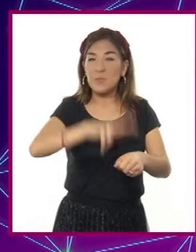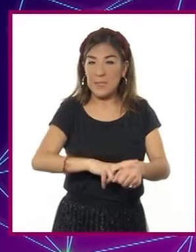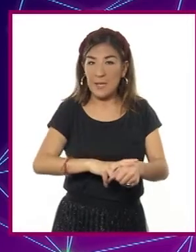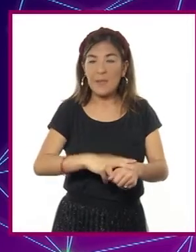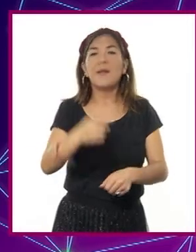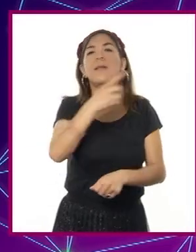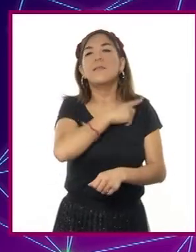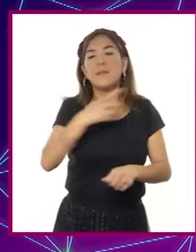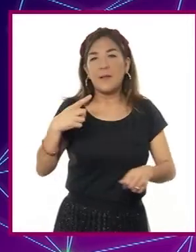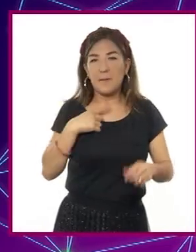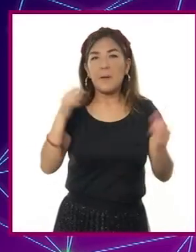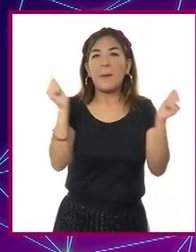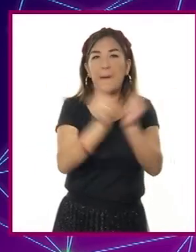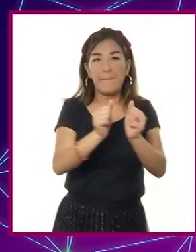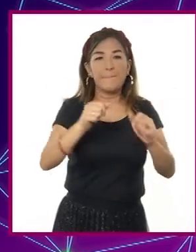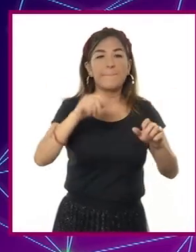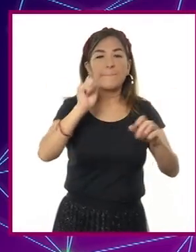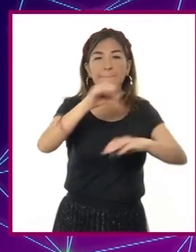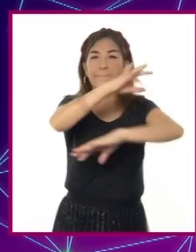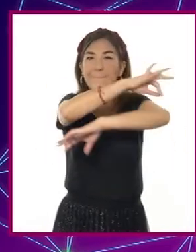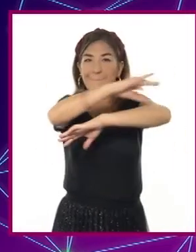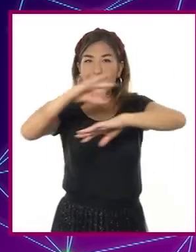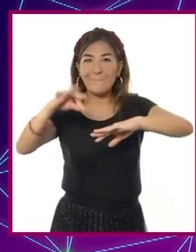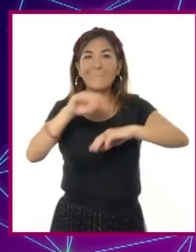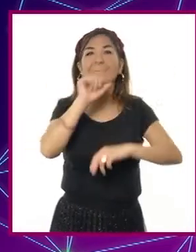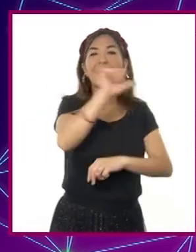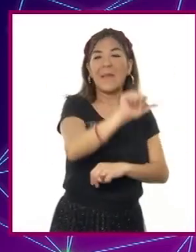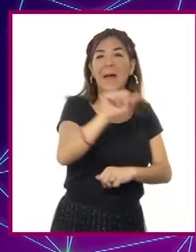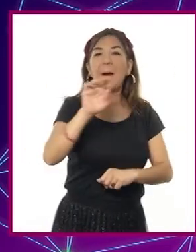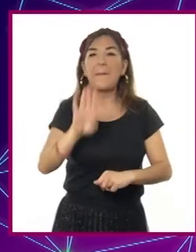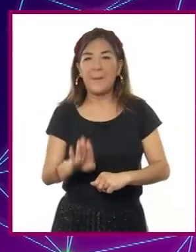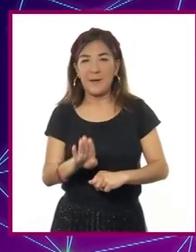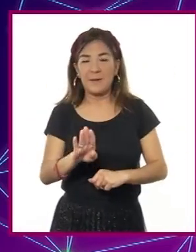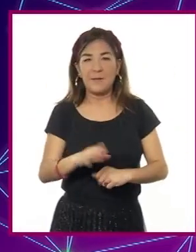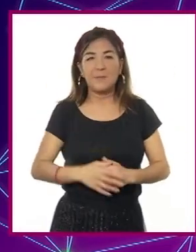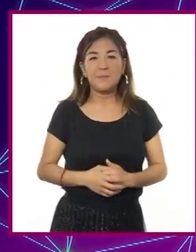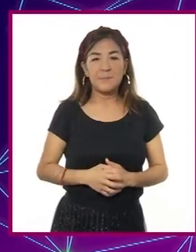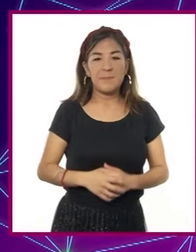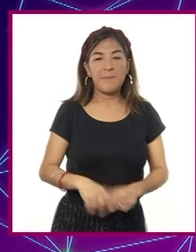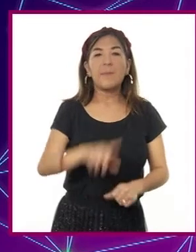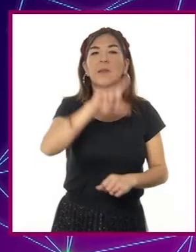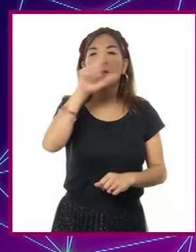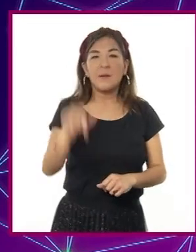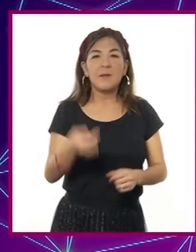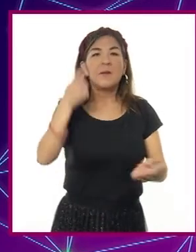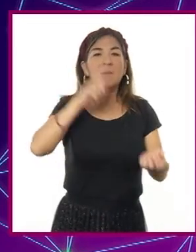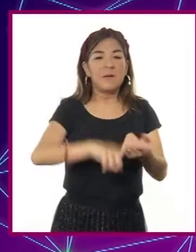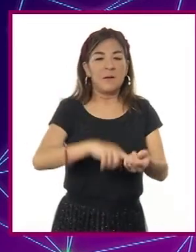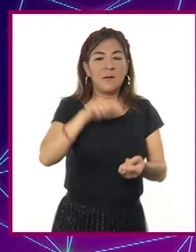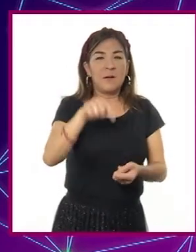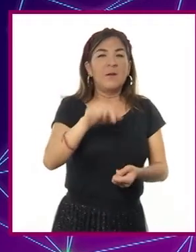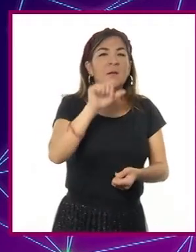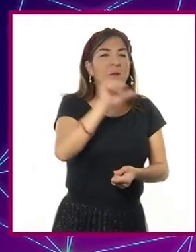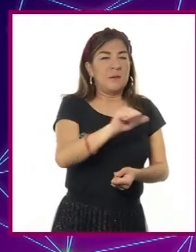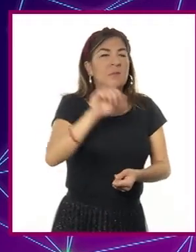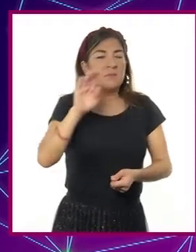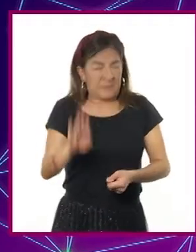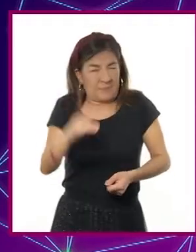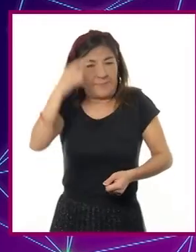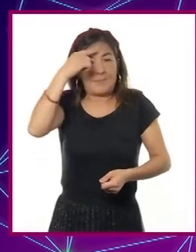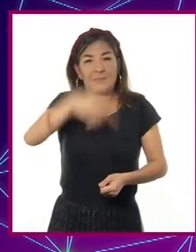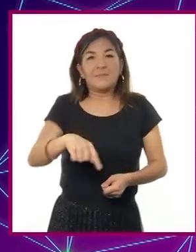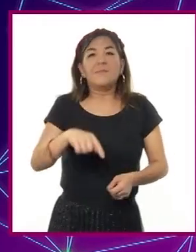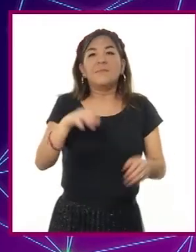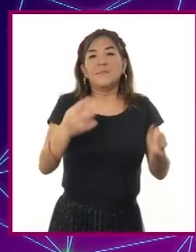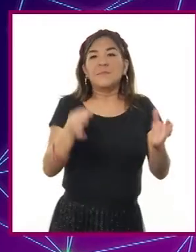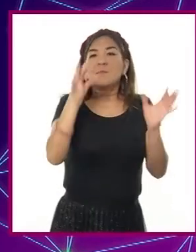resolverlo, se debe unir con un segmento los poblados A y B. se traza la mediatriz del segmento AB para tener